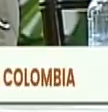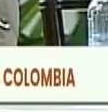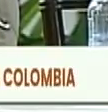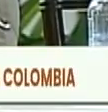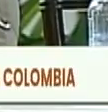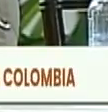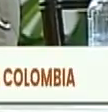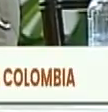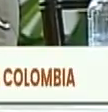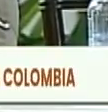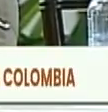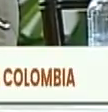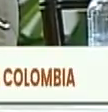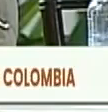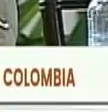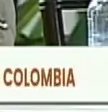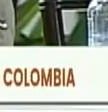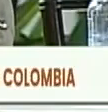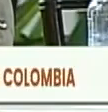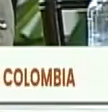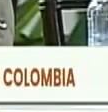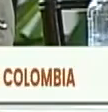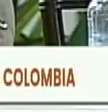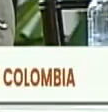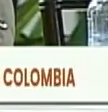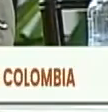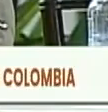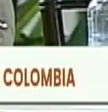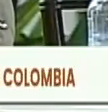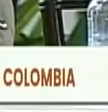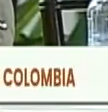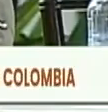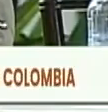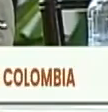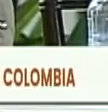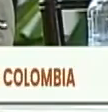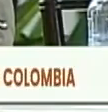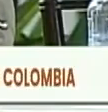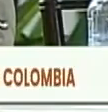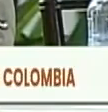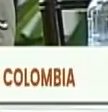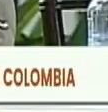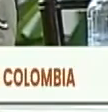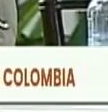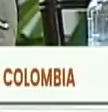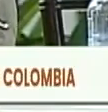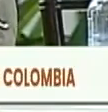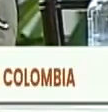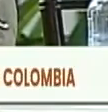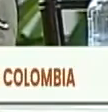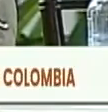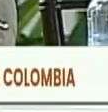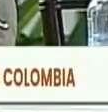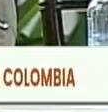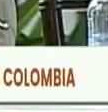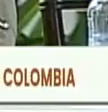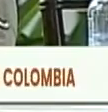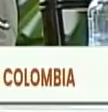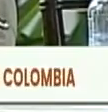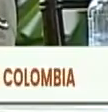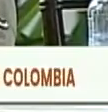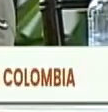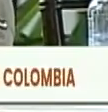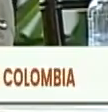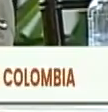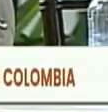quien piensa que el problema son las armas está equivocado, porque ya era hora que Colombia hubiese cambiado. Sin